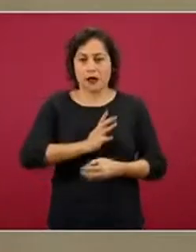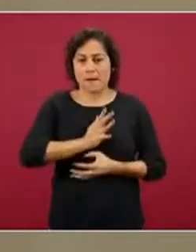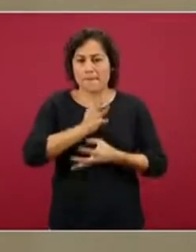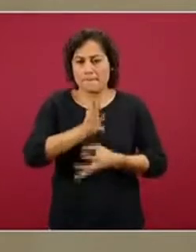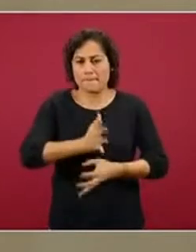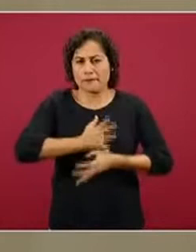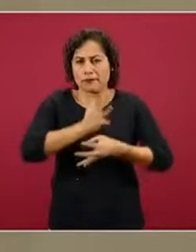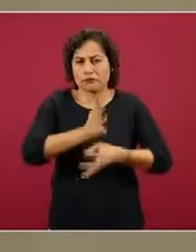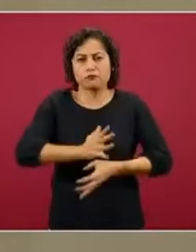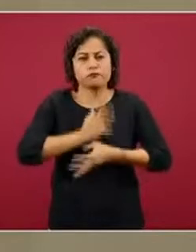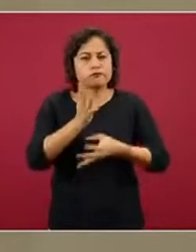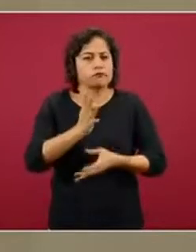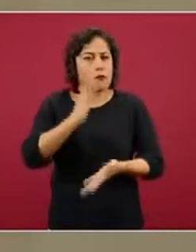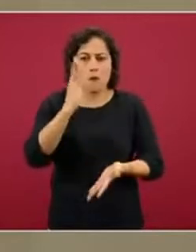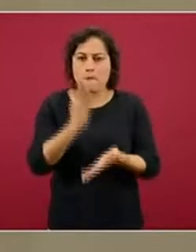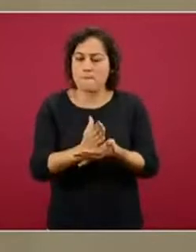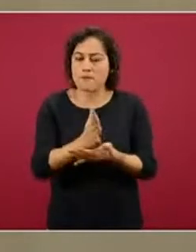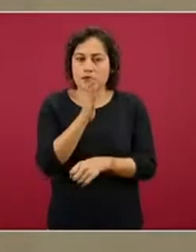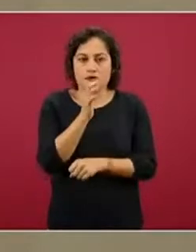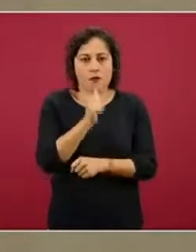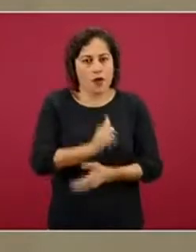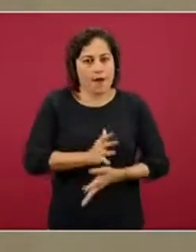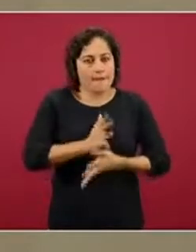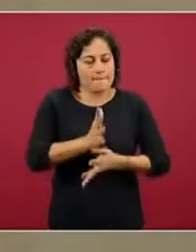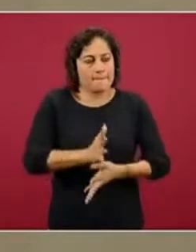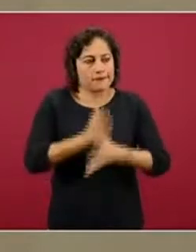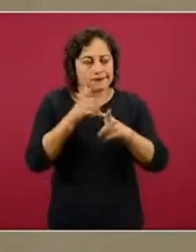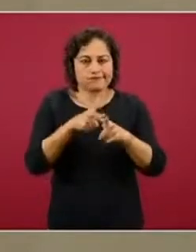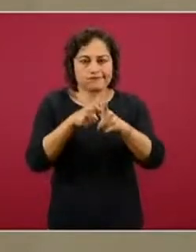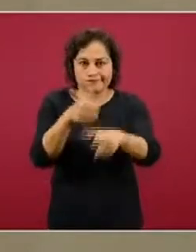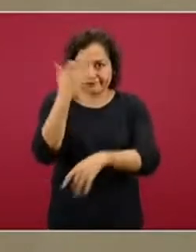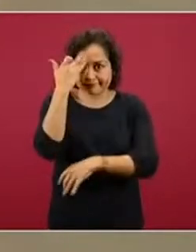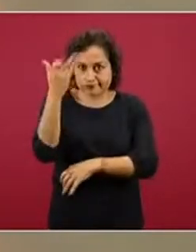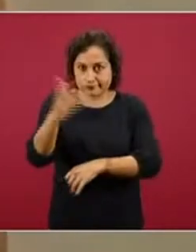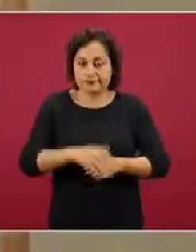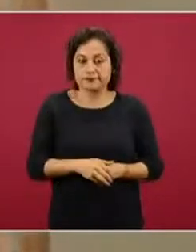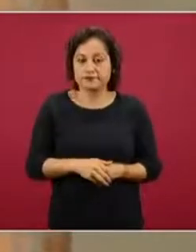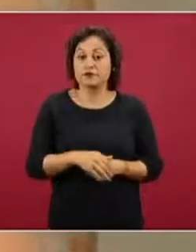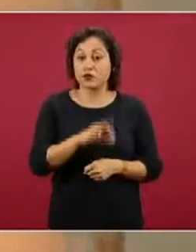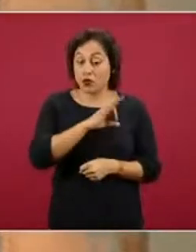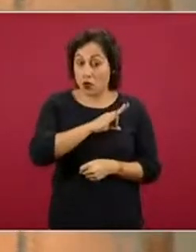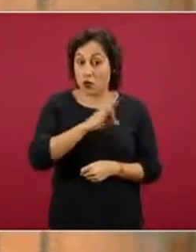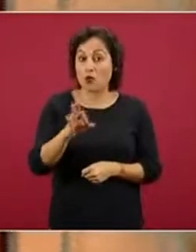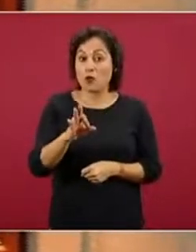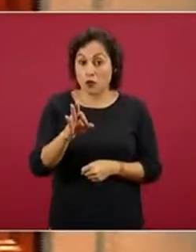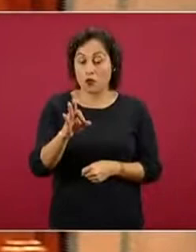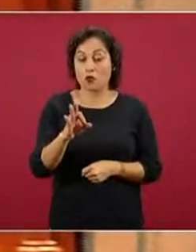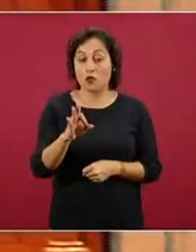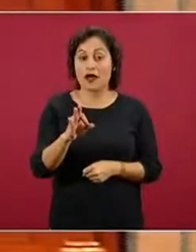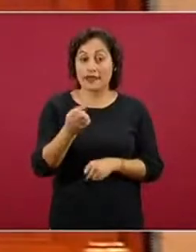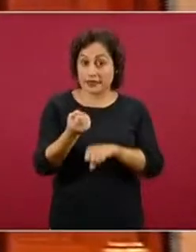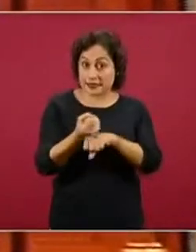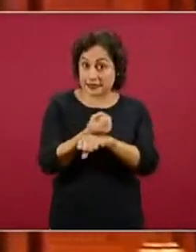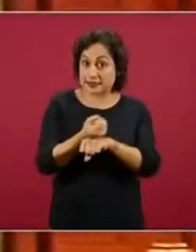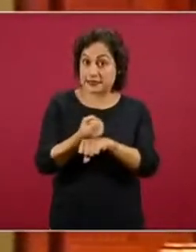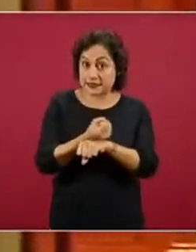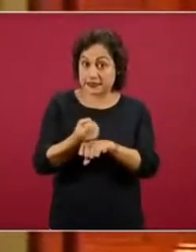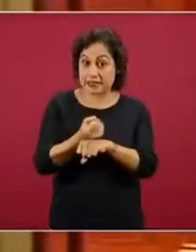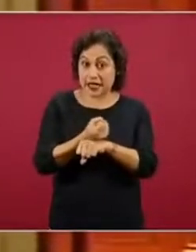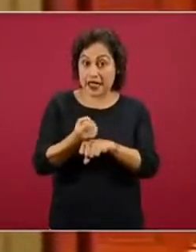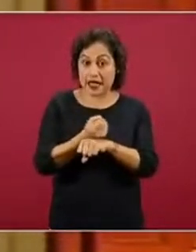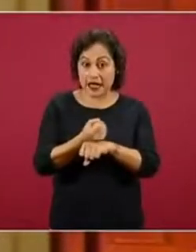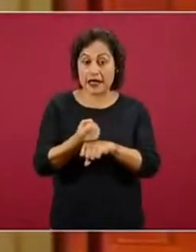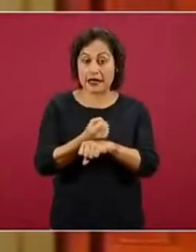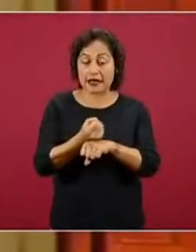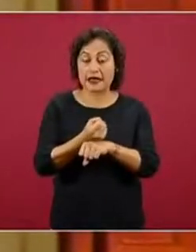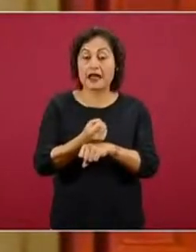Un vómito que no se detiene, que es persistente. Puedo tener sangrados a diferentes niveles. Desde un sangrado